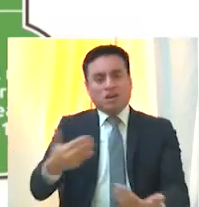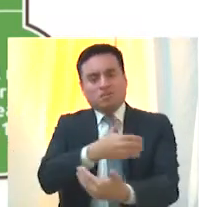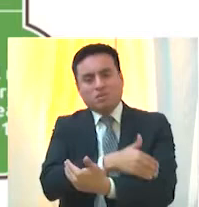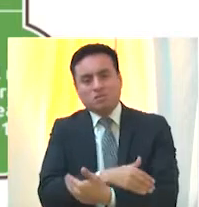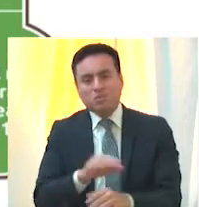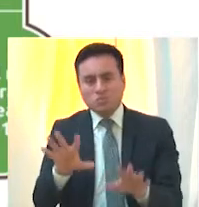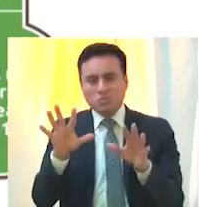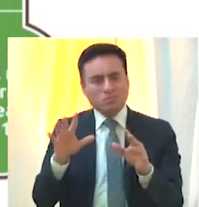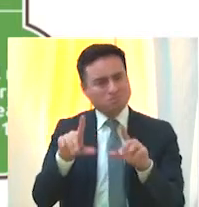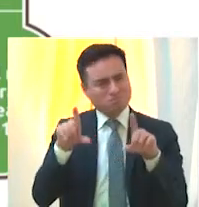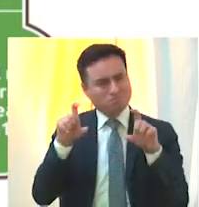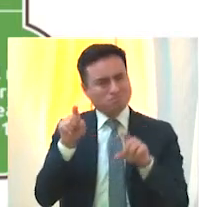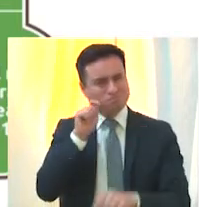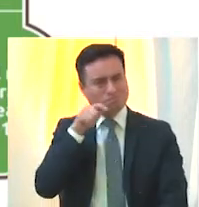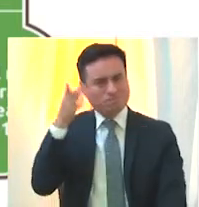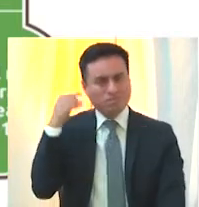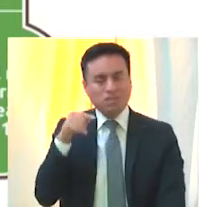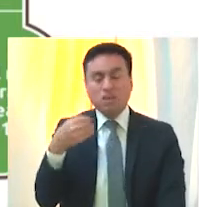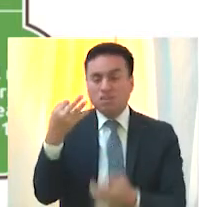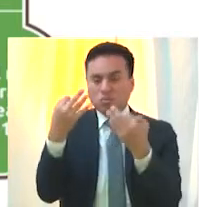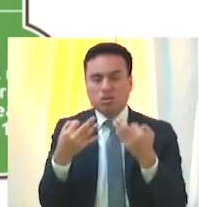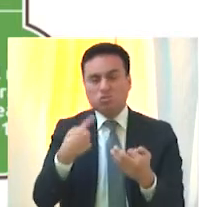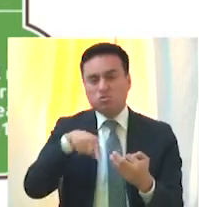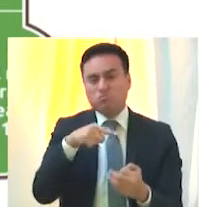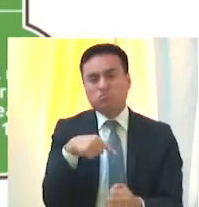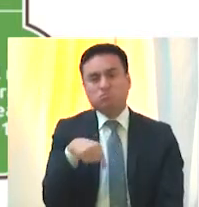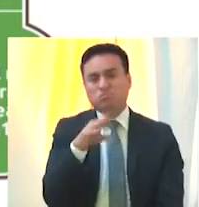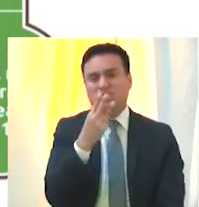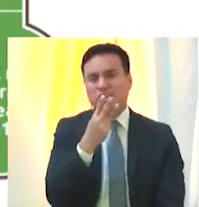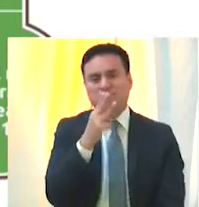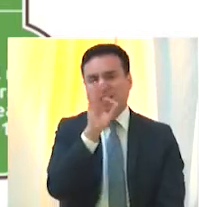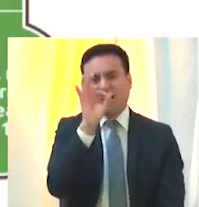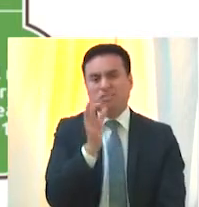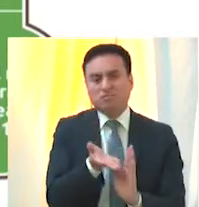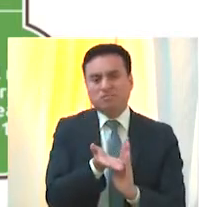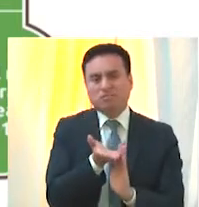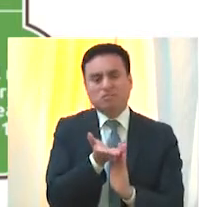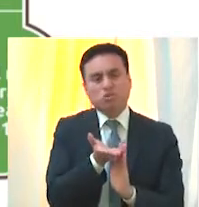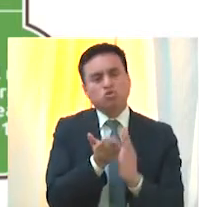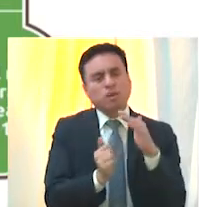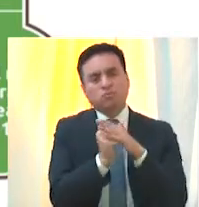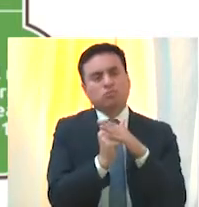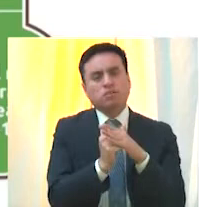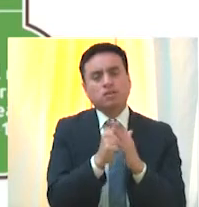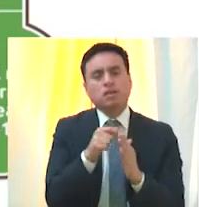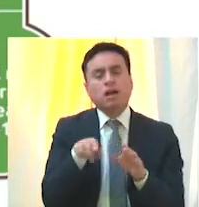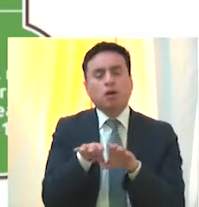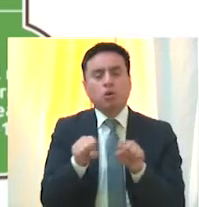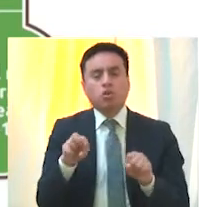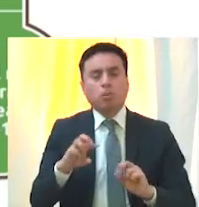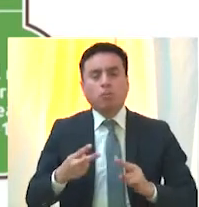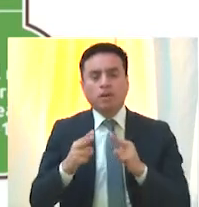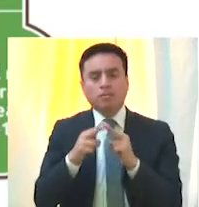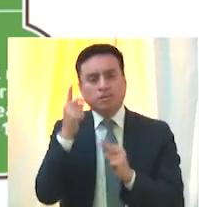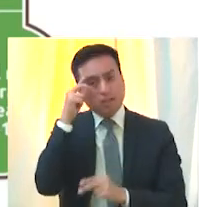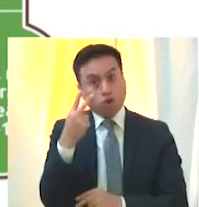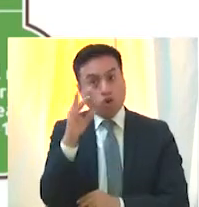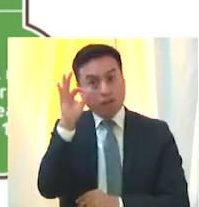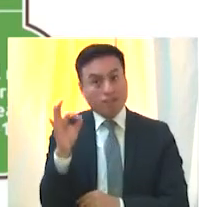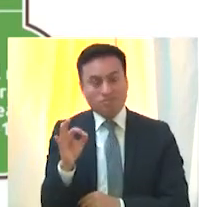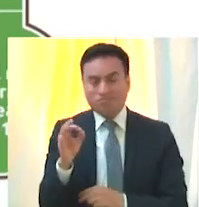hubieron, en realidad nos aseguran que no estaríamos superando los 3 grados. Así que pese a que el Acuerdo de París uno lo asocia a los